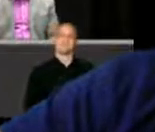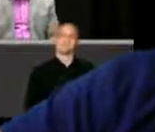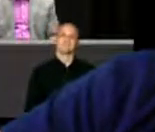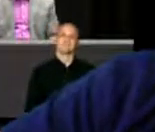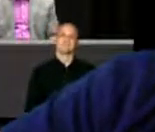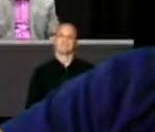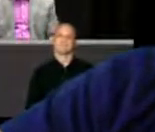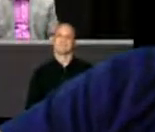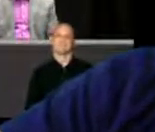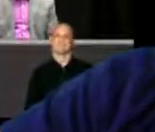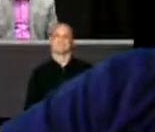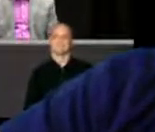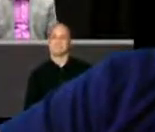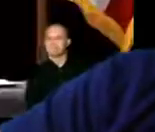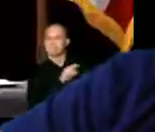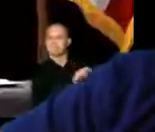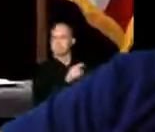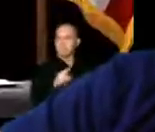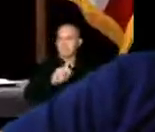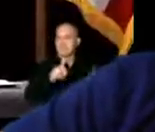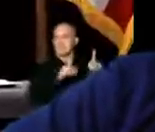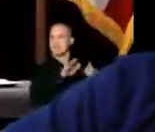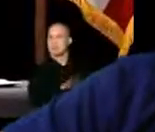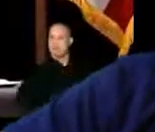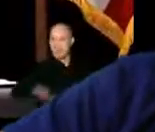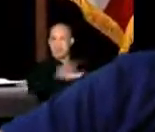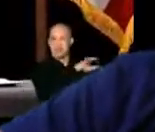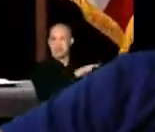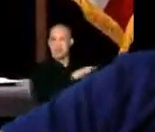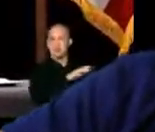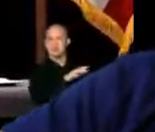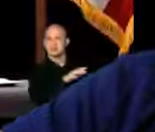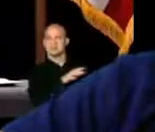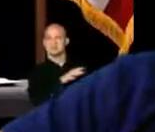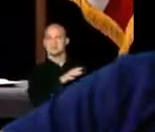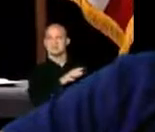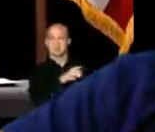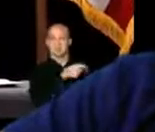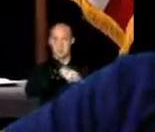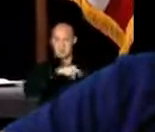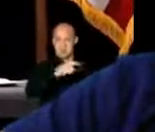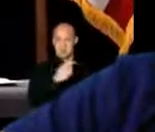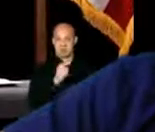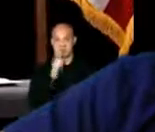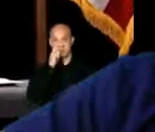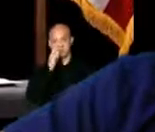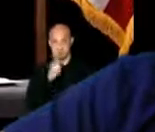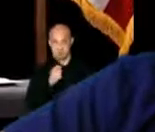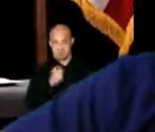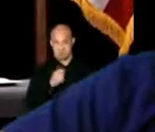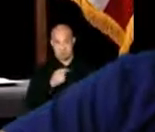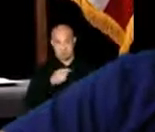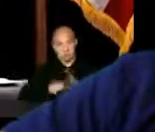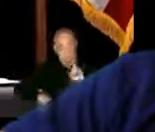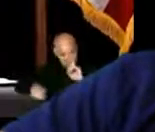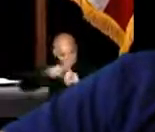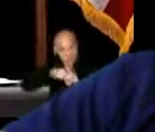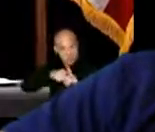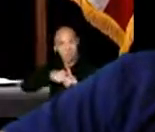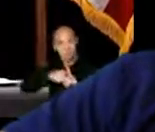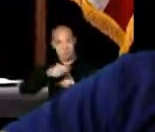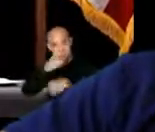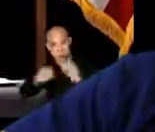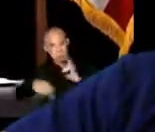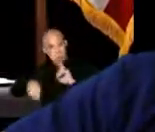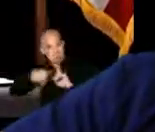que está interesante todo esto. Las ferreterías, no menciona los auto parts y los